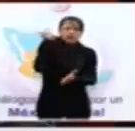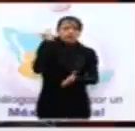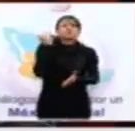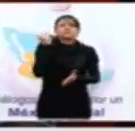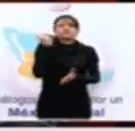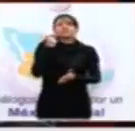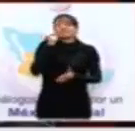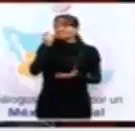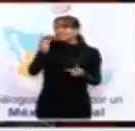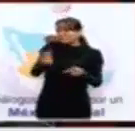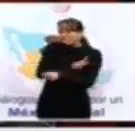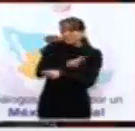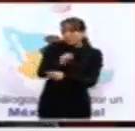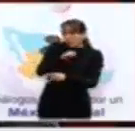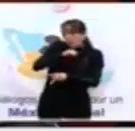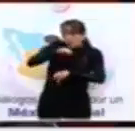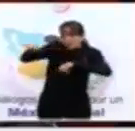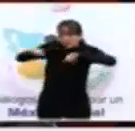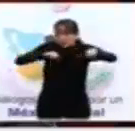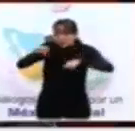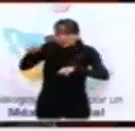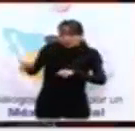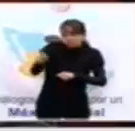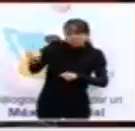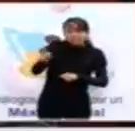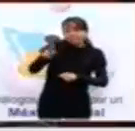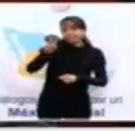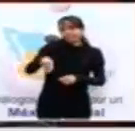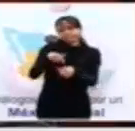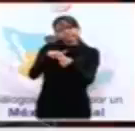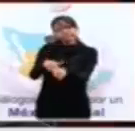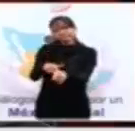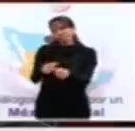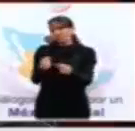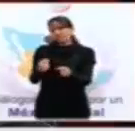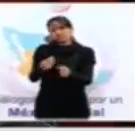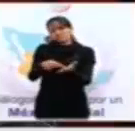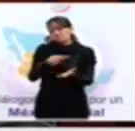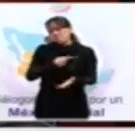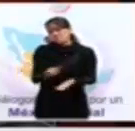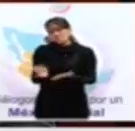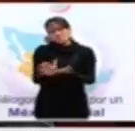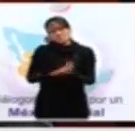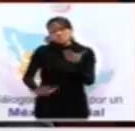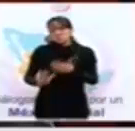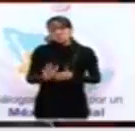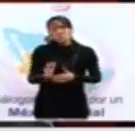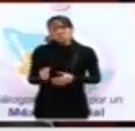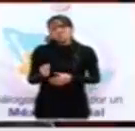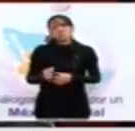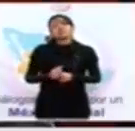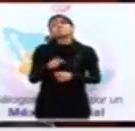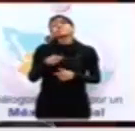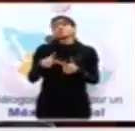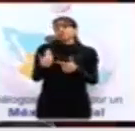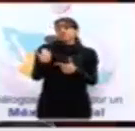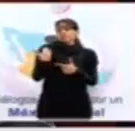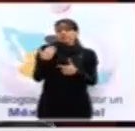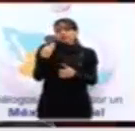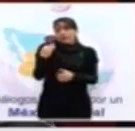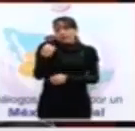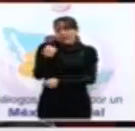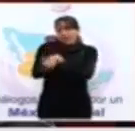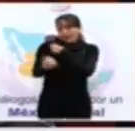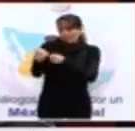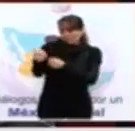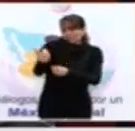cual quiere decir sus porcentajes que todavía la pobreza en las áreas rurales es muy alta. Y tampoco hemos visto que a